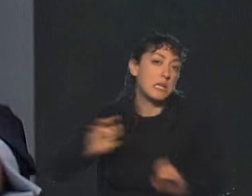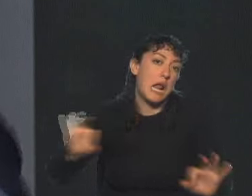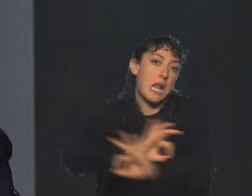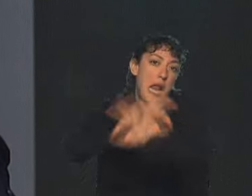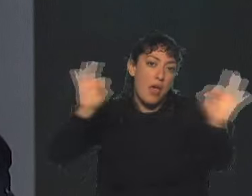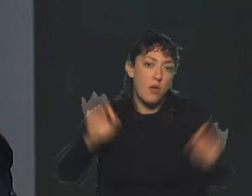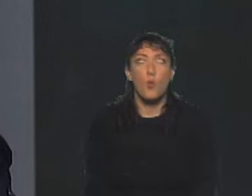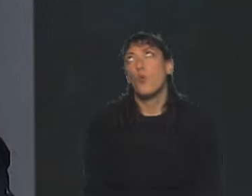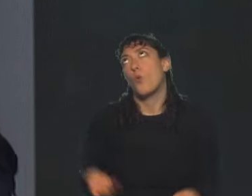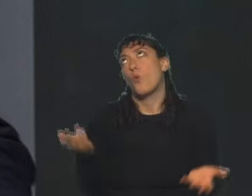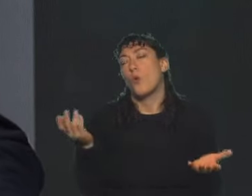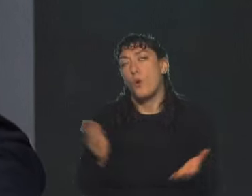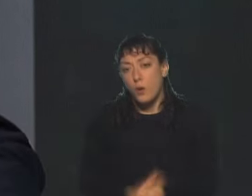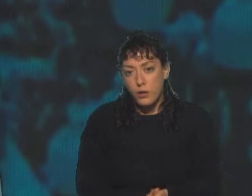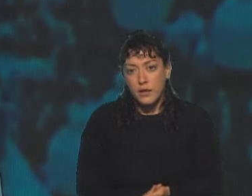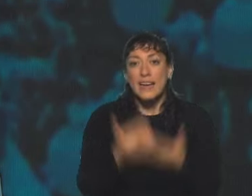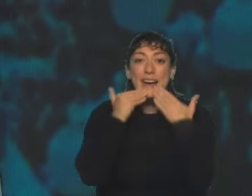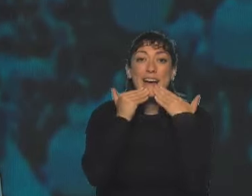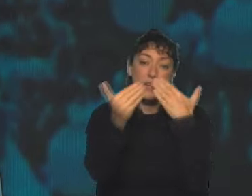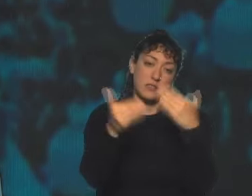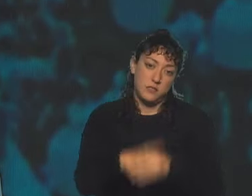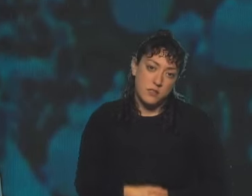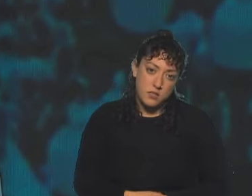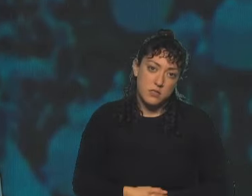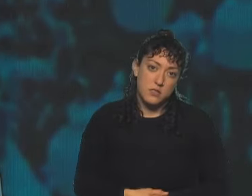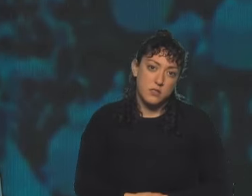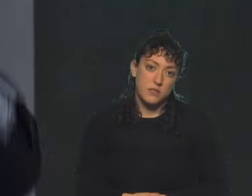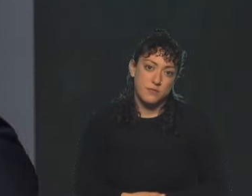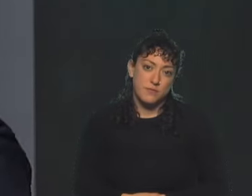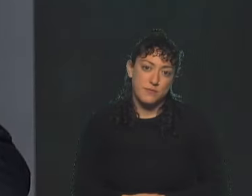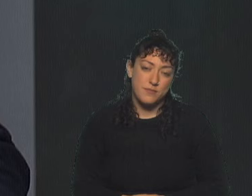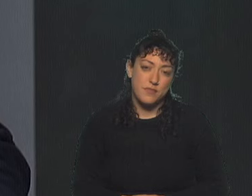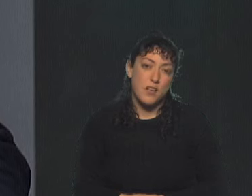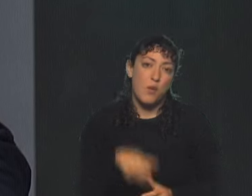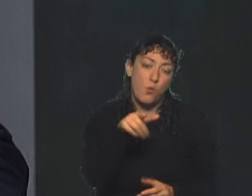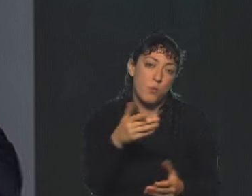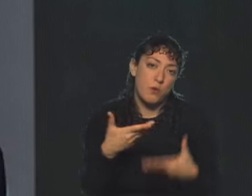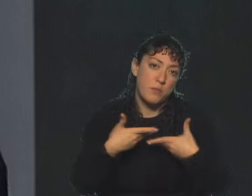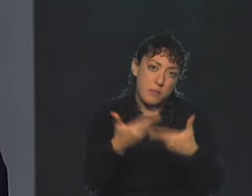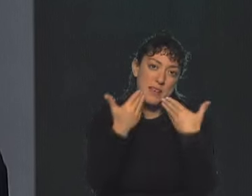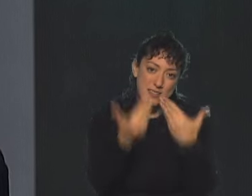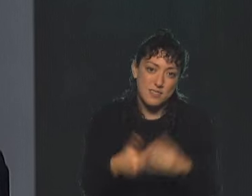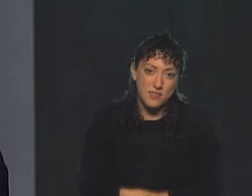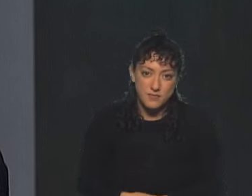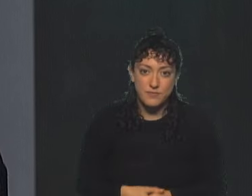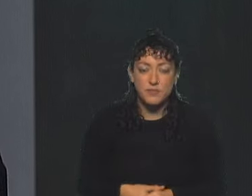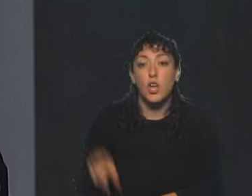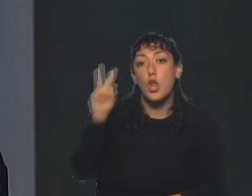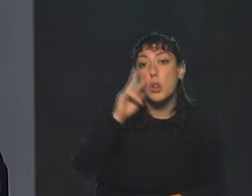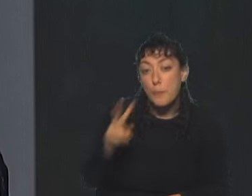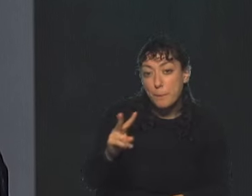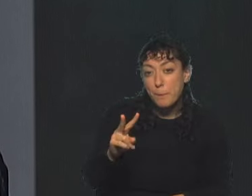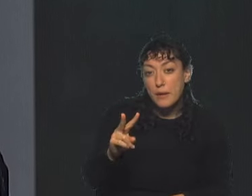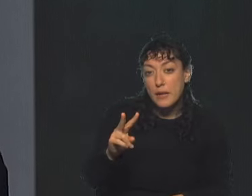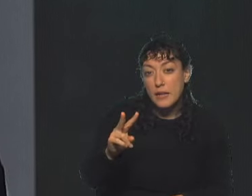Pero Capuchetti. Te digo un montón de gracias, Gaona. Gracias a usted por haberme invitado. En el año 2000, Fito,